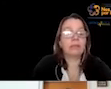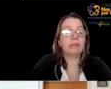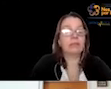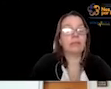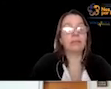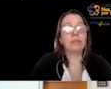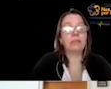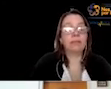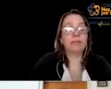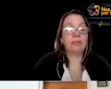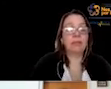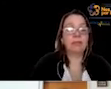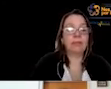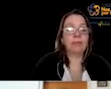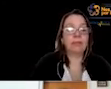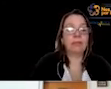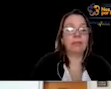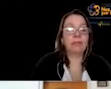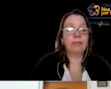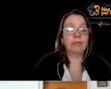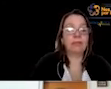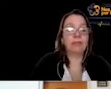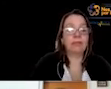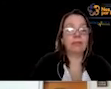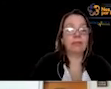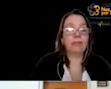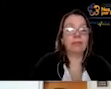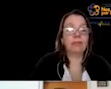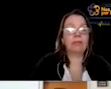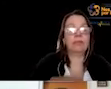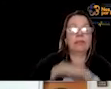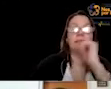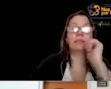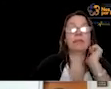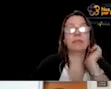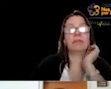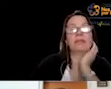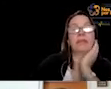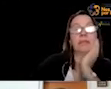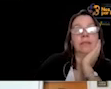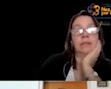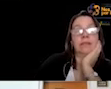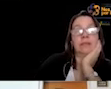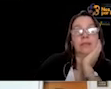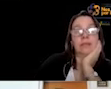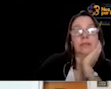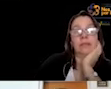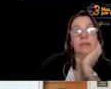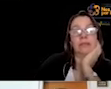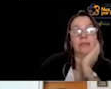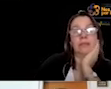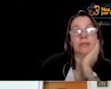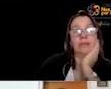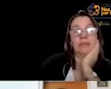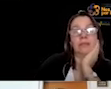lo guardemos en la adolescencia, no lo vamos a guardar de luego en la vida adulta, pero sí lo vamos a usar en la vida adulta para evitar una mayor pérdida de